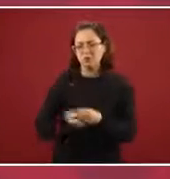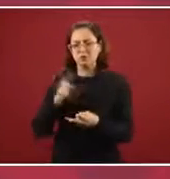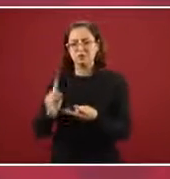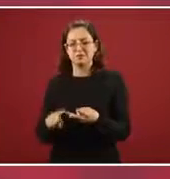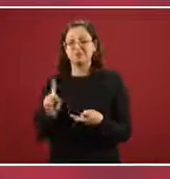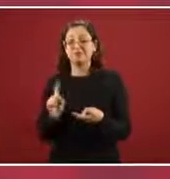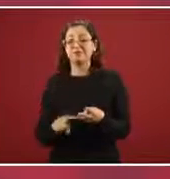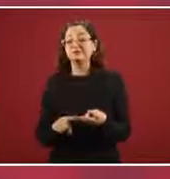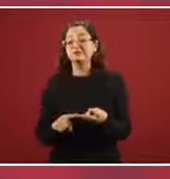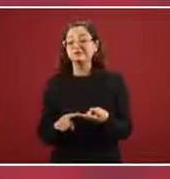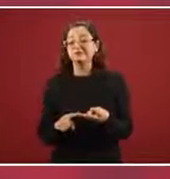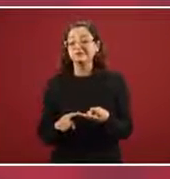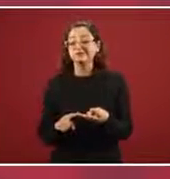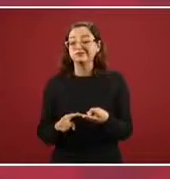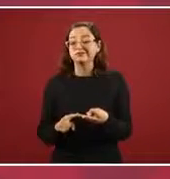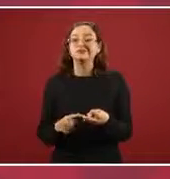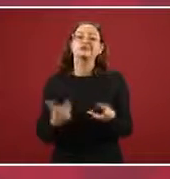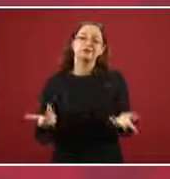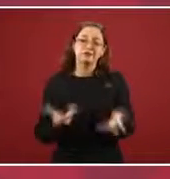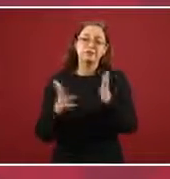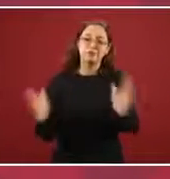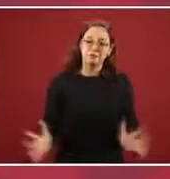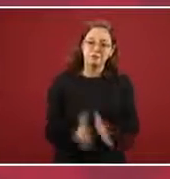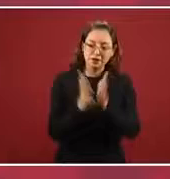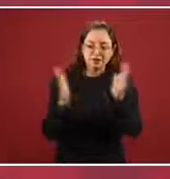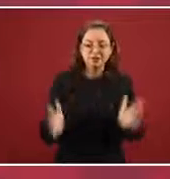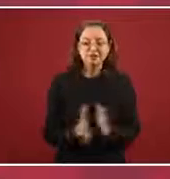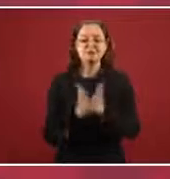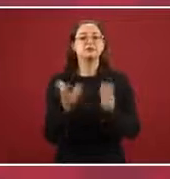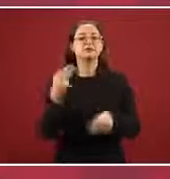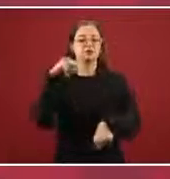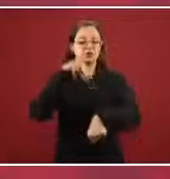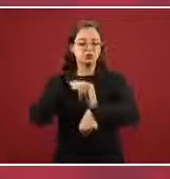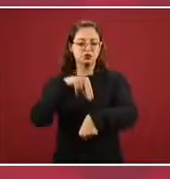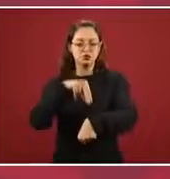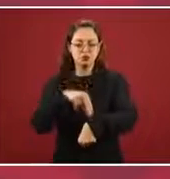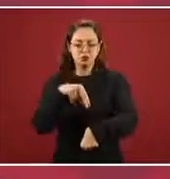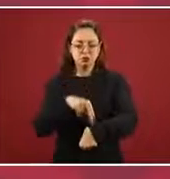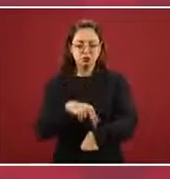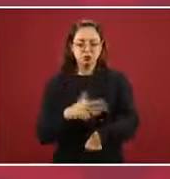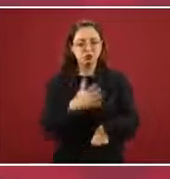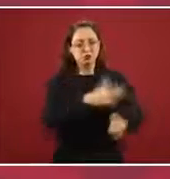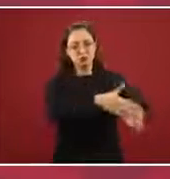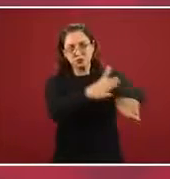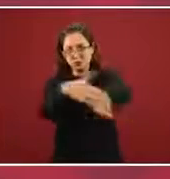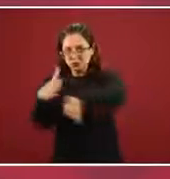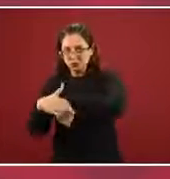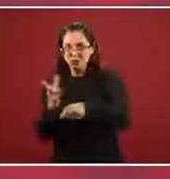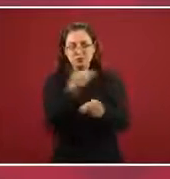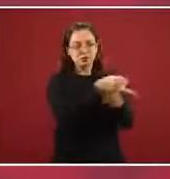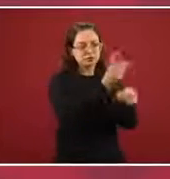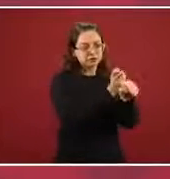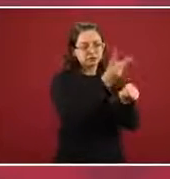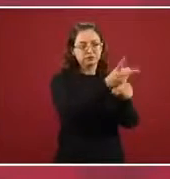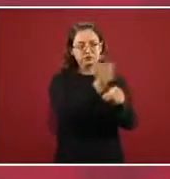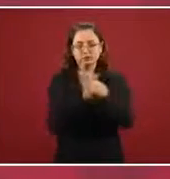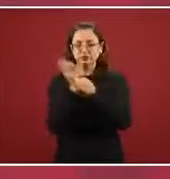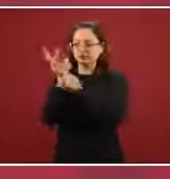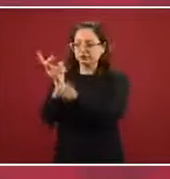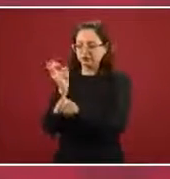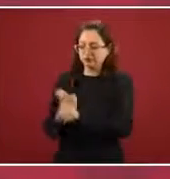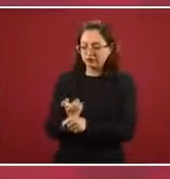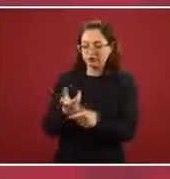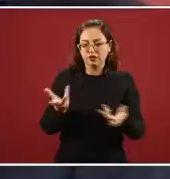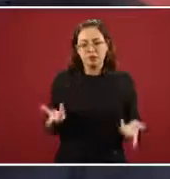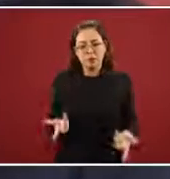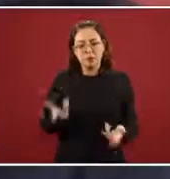pero tenemos que participar. Los médicos están siendo convocados para